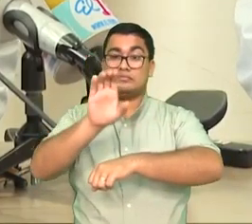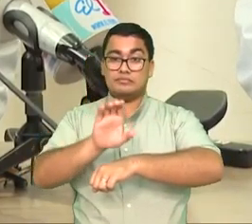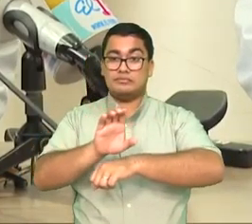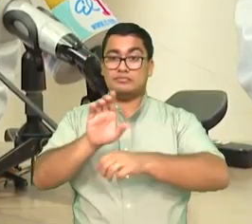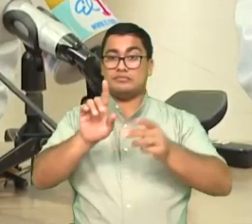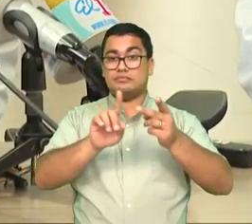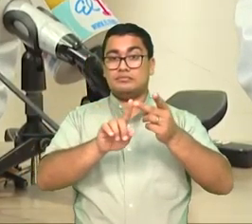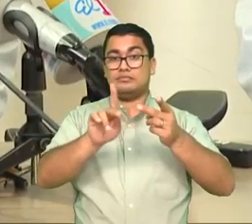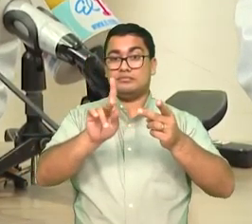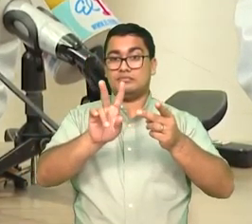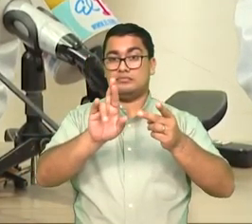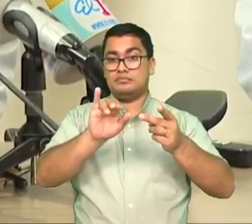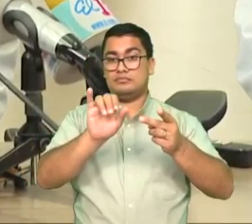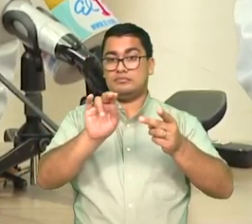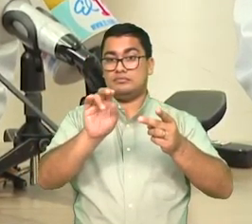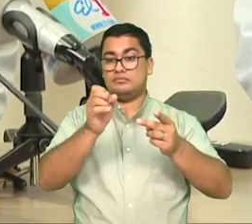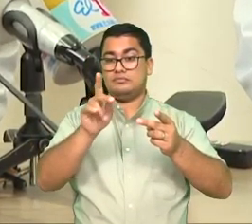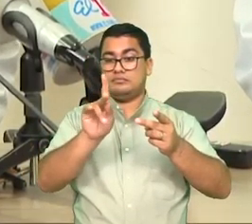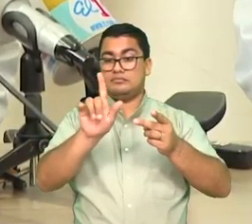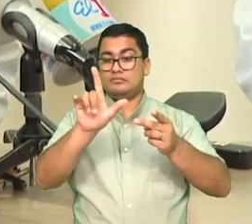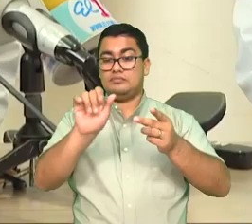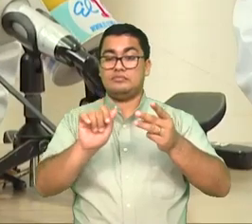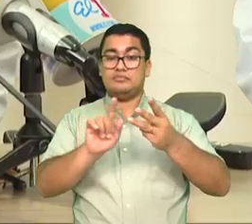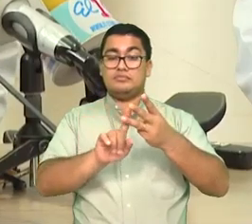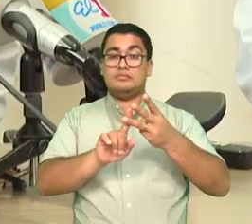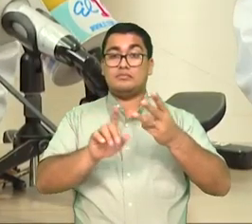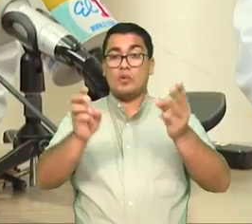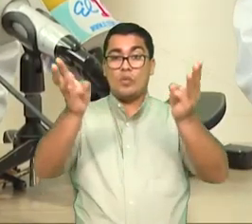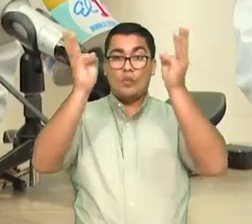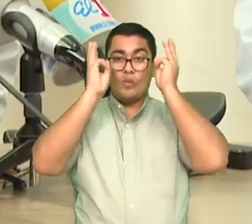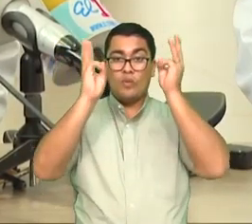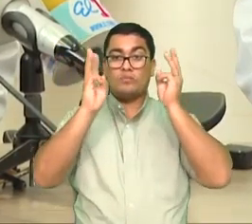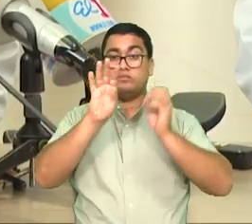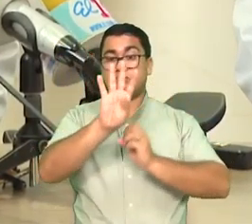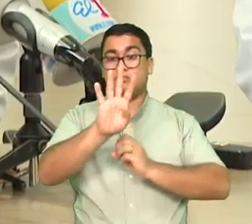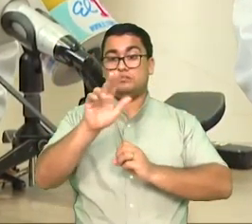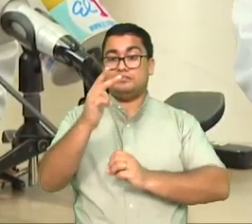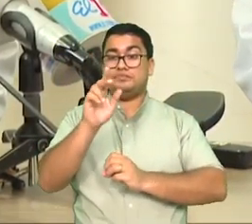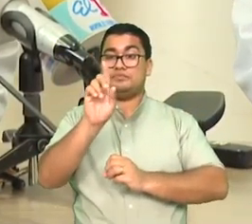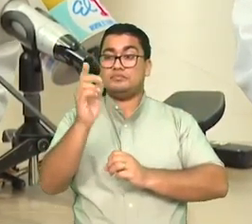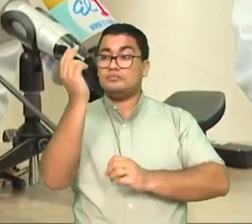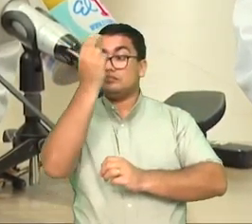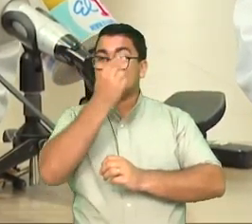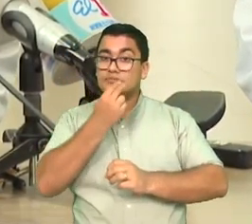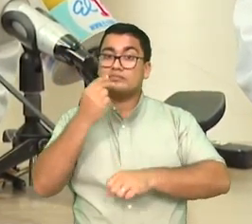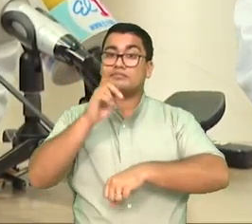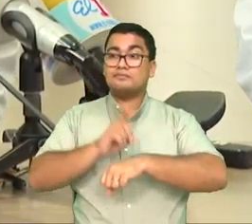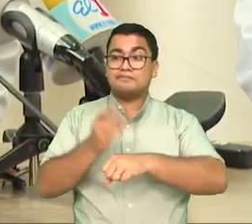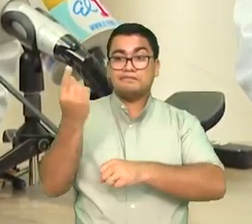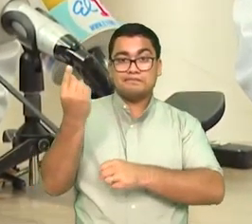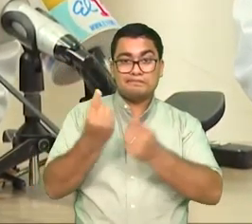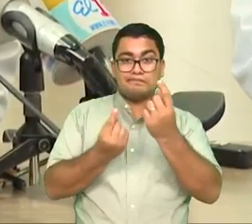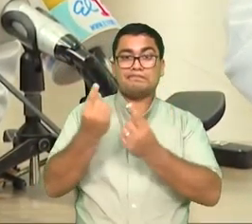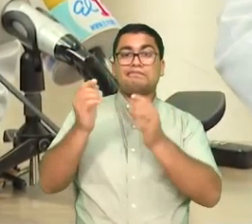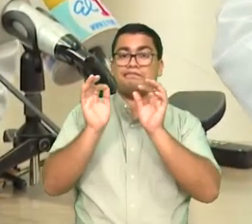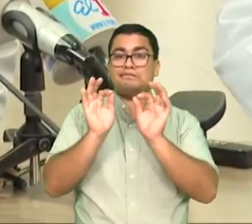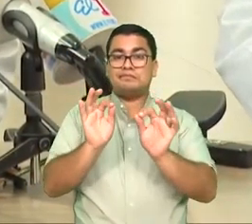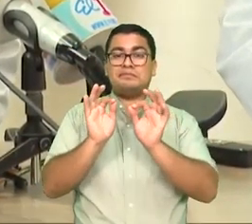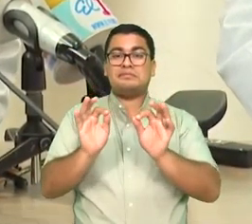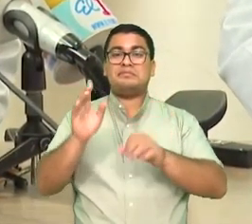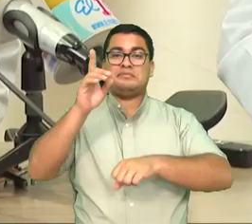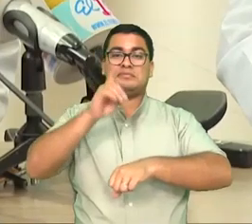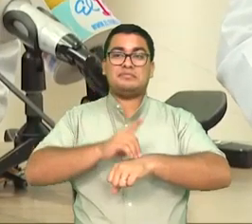Prinzapolca y Huaspán, se han brindado 481 consultas médicas. Las brigadas médicas que